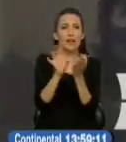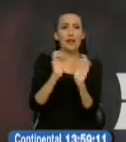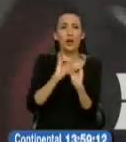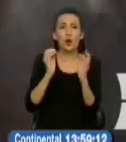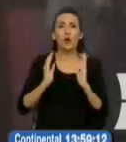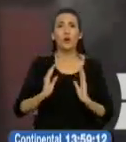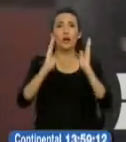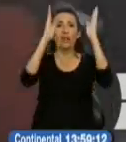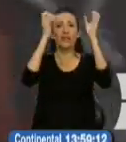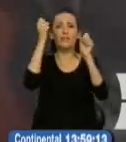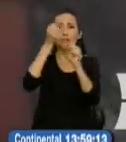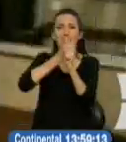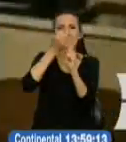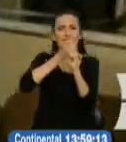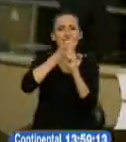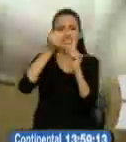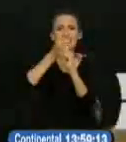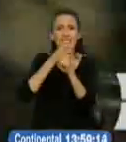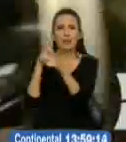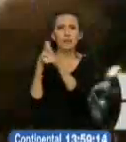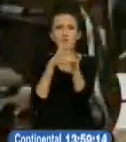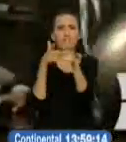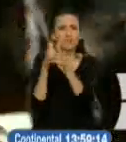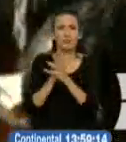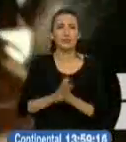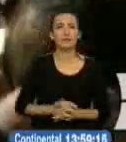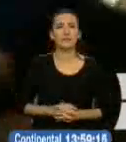un ring de boxeo. ¡Pasa pues!